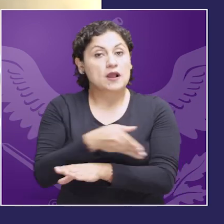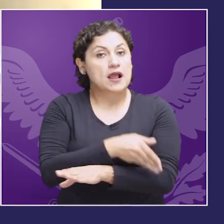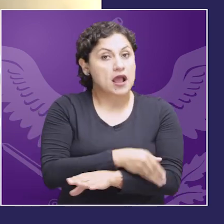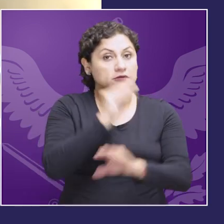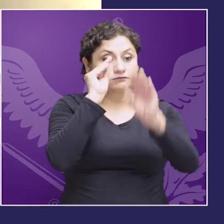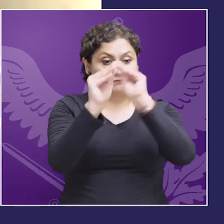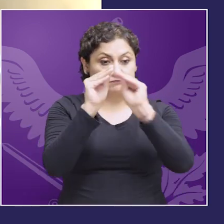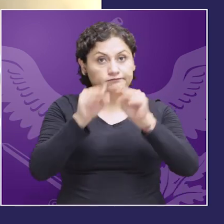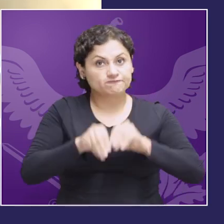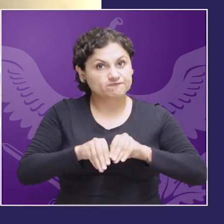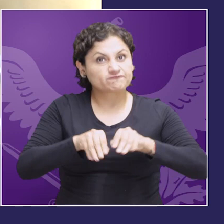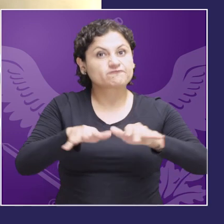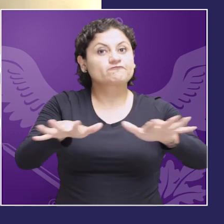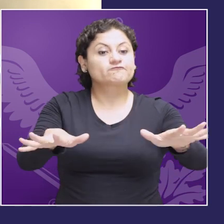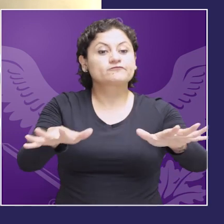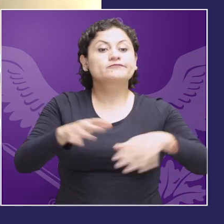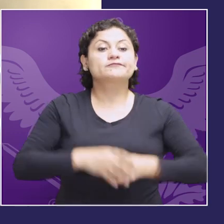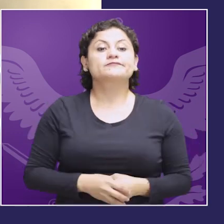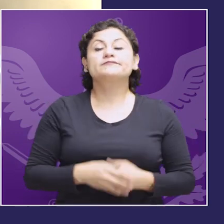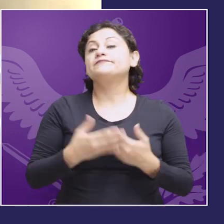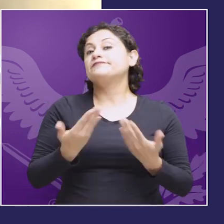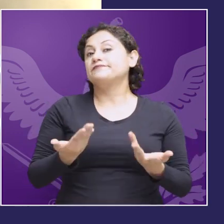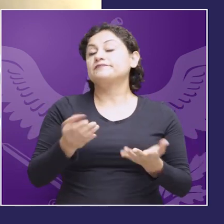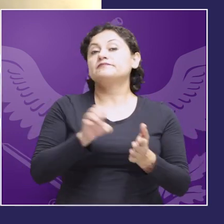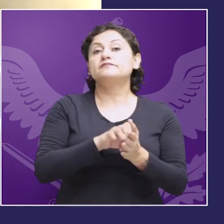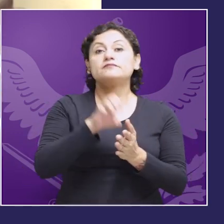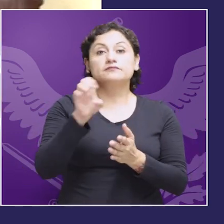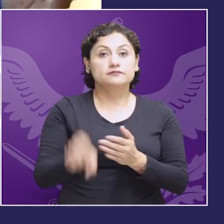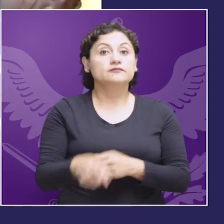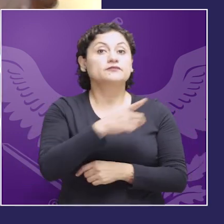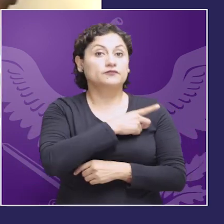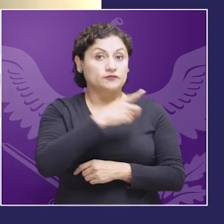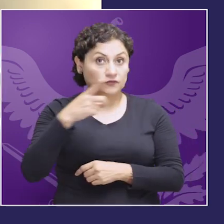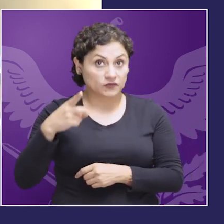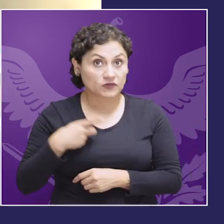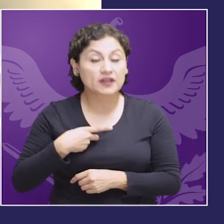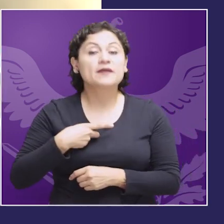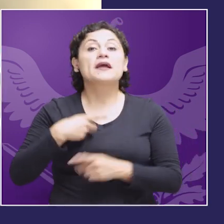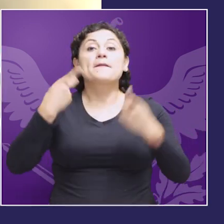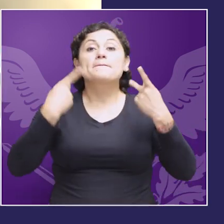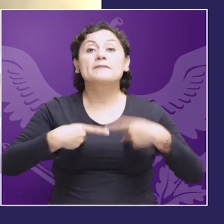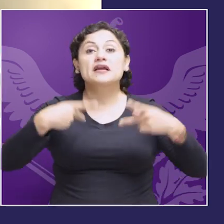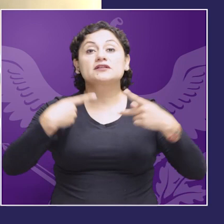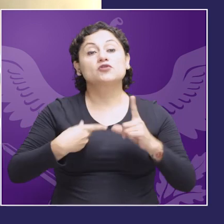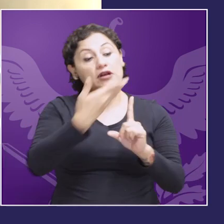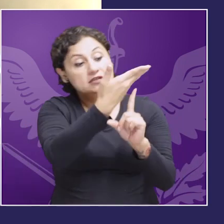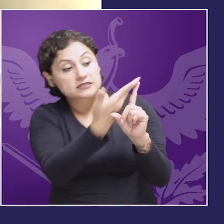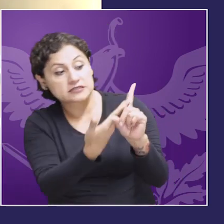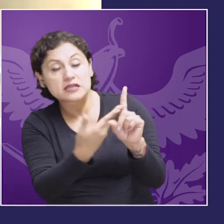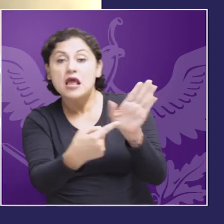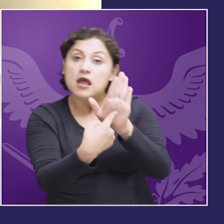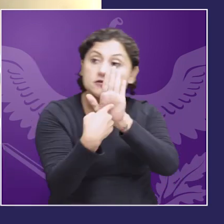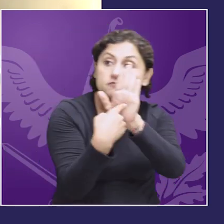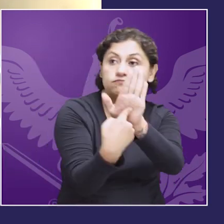que hicimos un tema de una campaña, ahora que decía que hay que ponerle imagen a